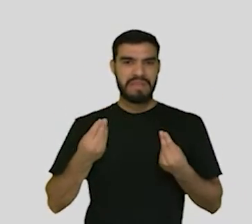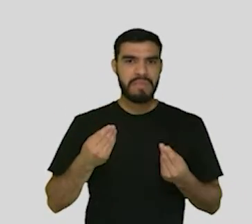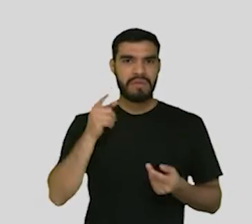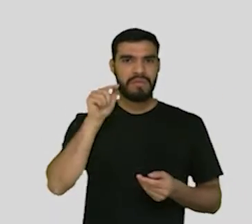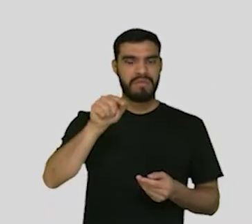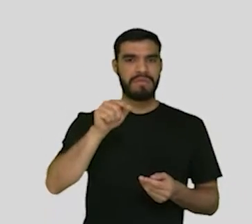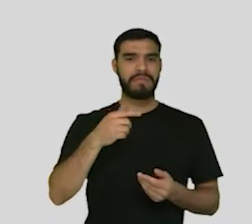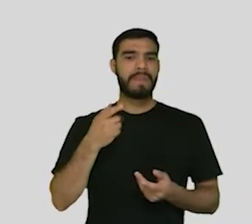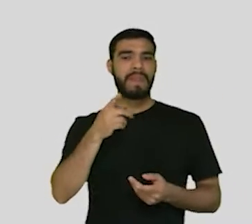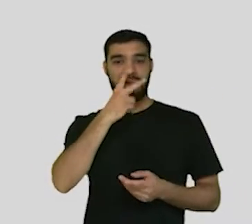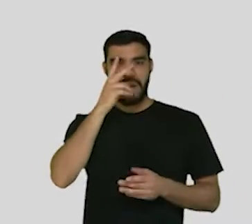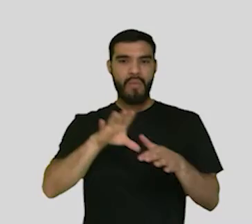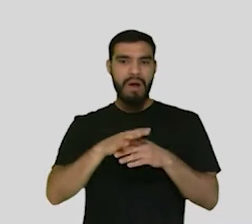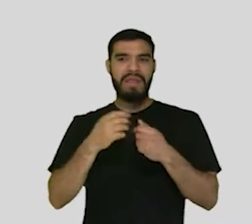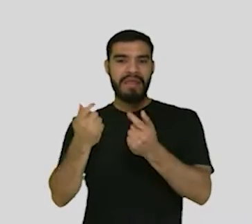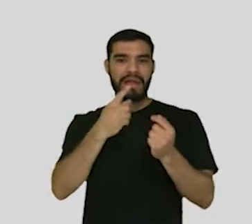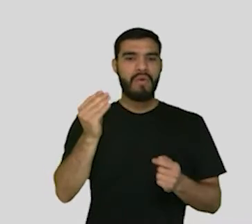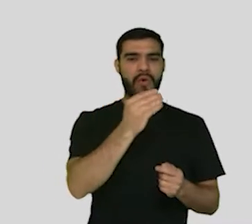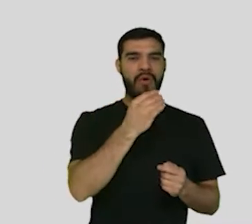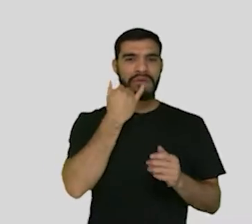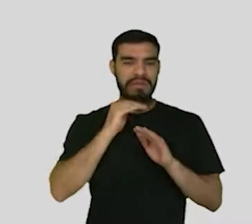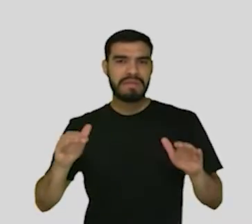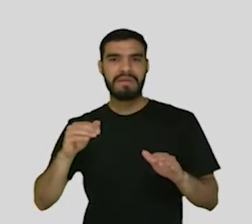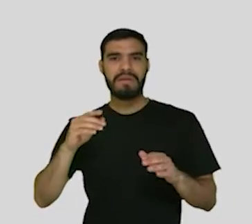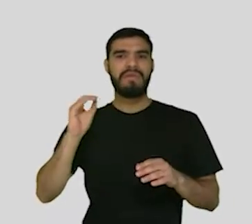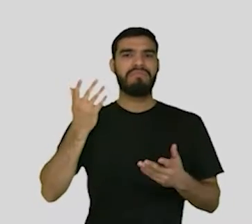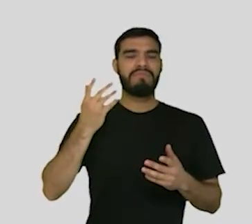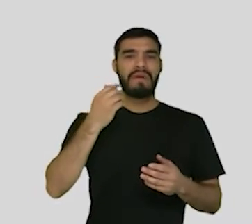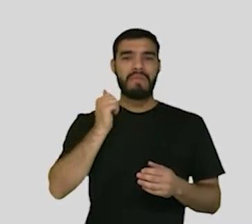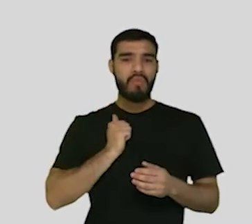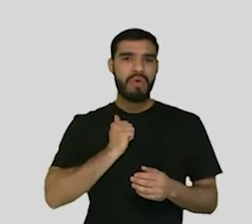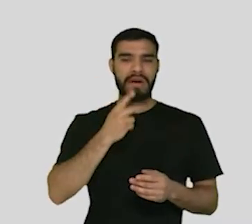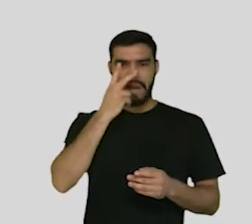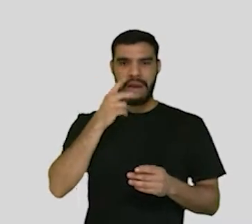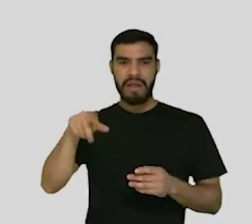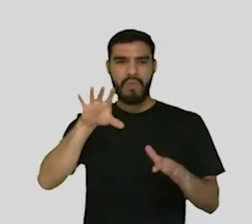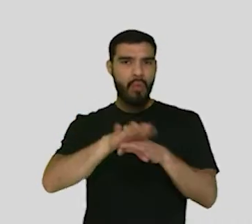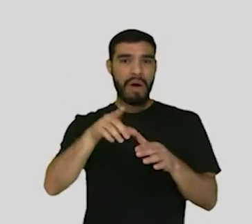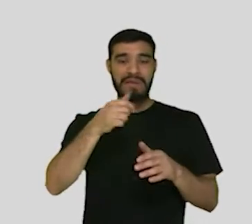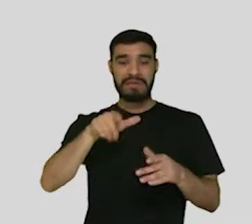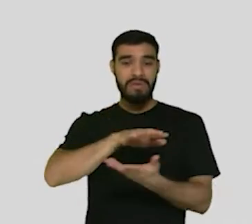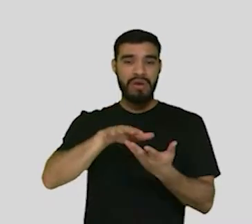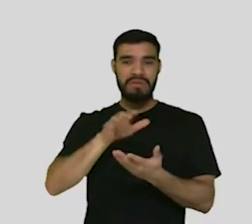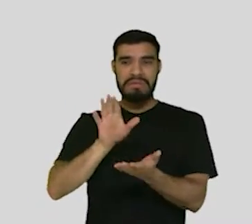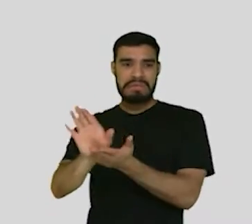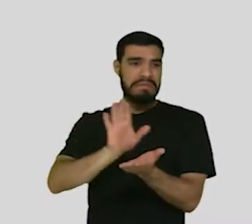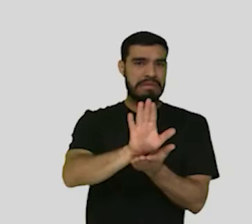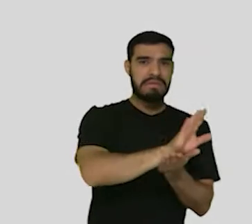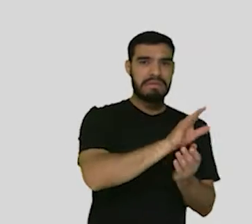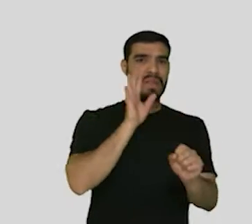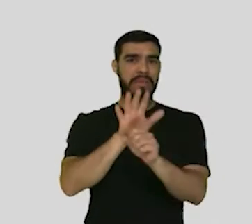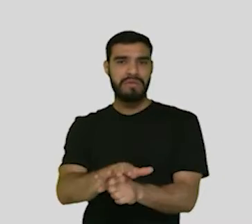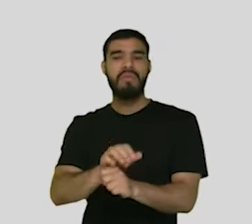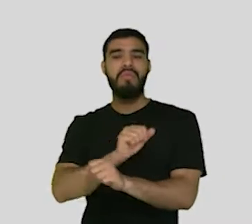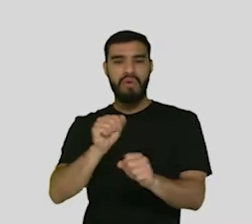Jandebe, upe va peo tocaban de mitad coñama, ayer, pa, reca cuadra, de la colectividad, ayer, pa, estamba, y ye tu uva,